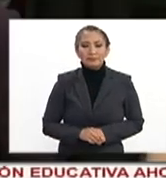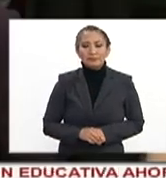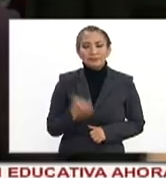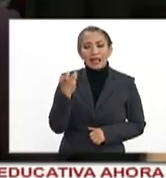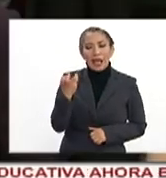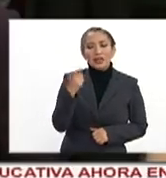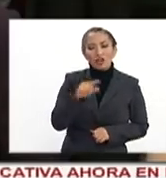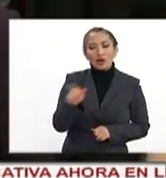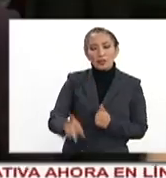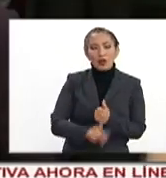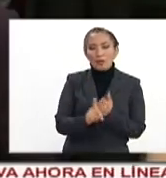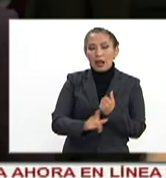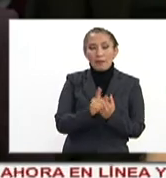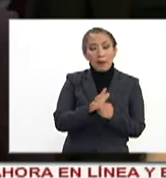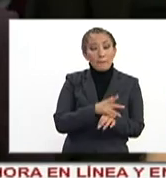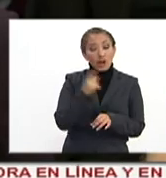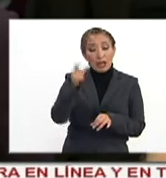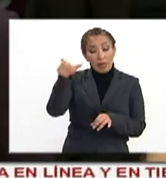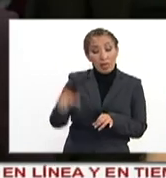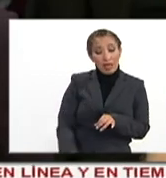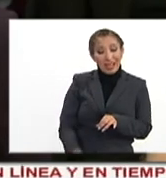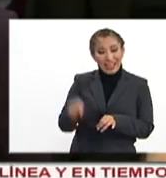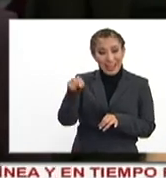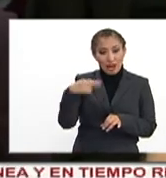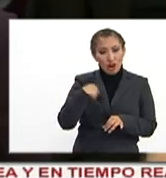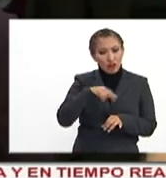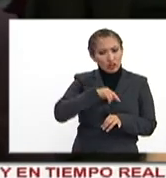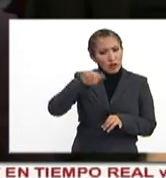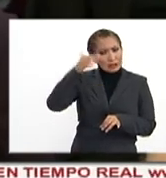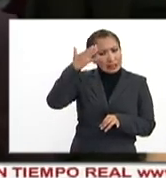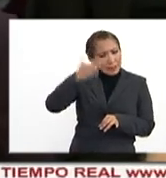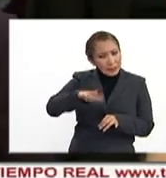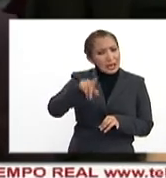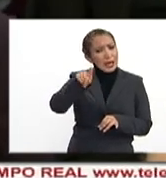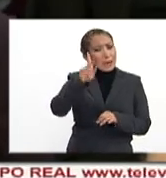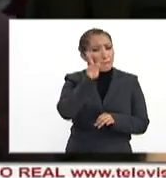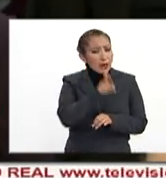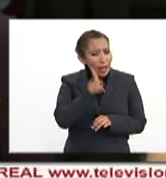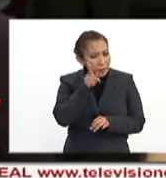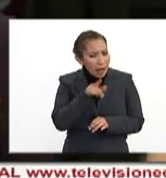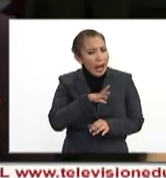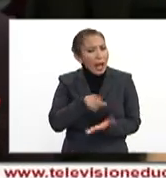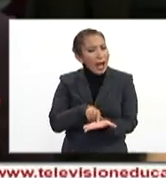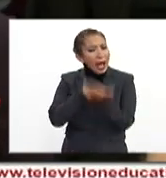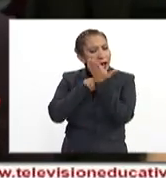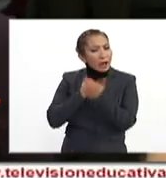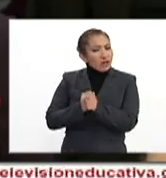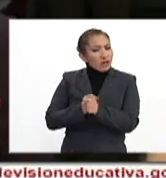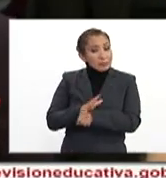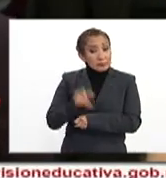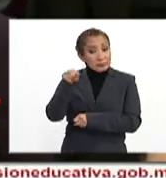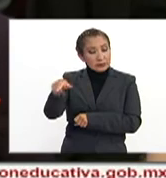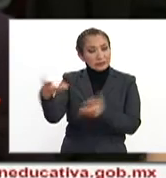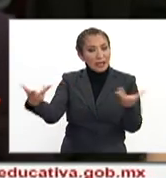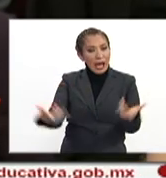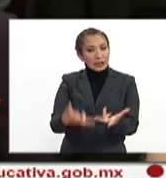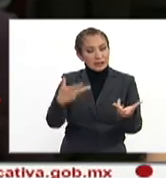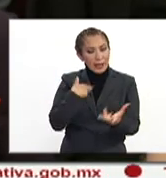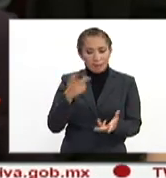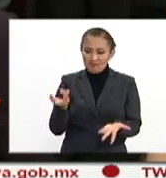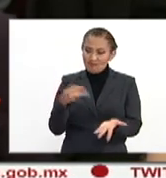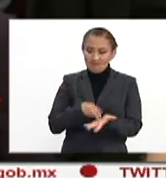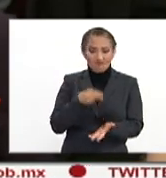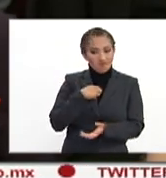Esto era un problema no solo porque creíamos que los rusos sabían esto y tenían pruebas sobre esta información. Esto generó una